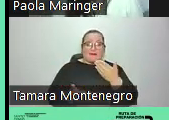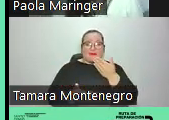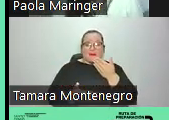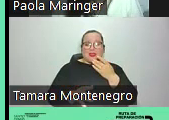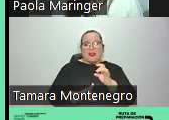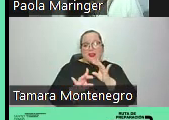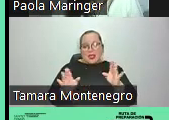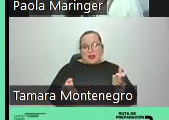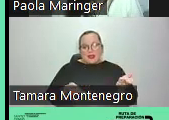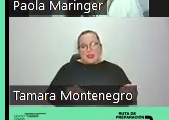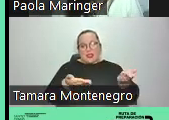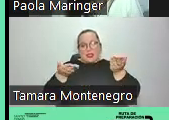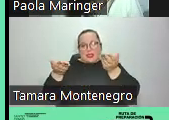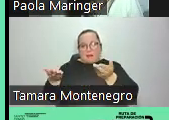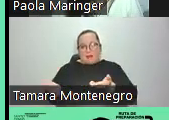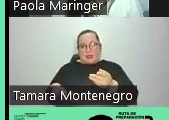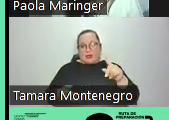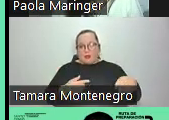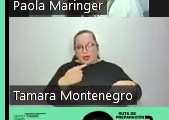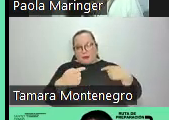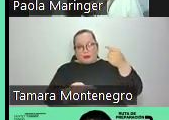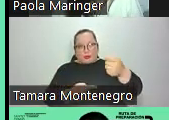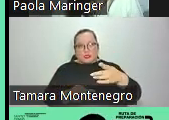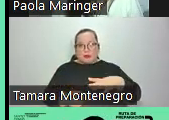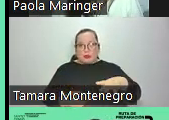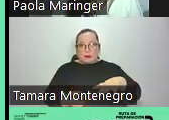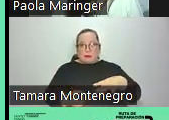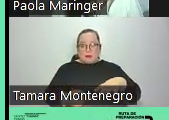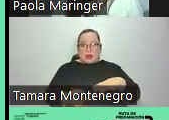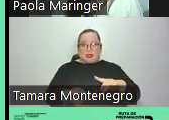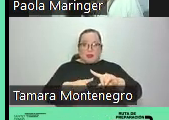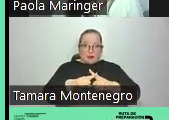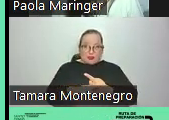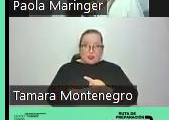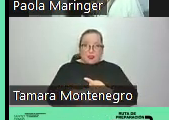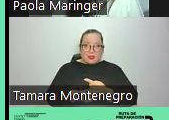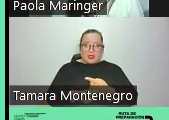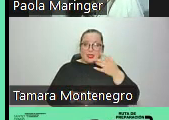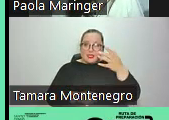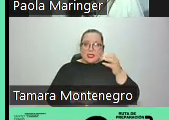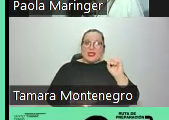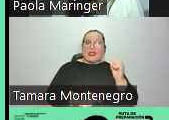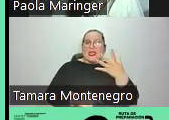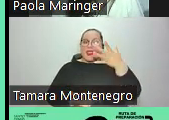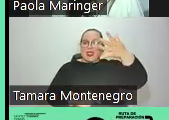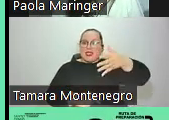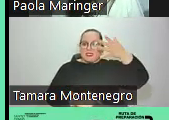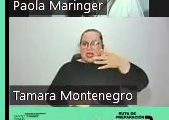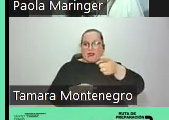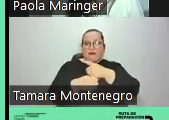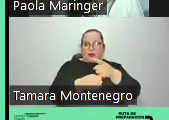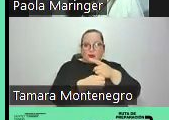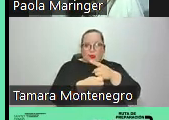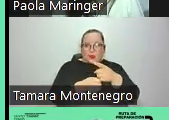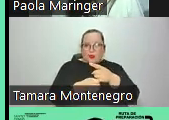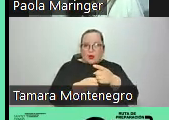dejarlos invitados para el próximo martes, que es nuestra nueva cita. Quinta charla, quinta edición, Brújula Profesional de nuevo lo vuelve a